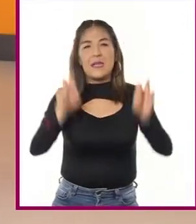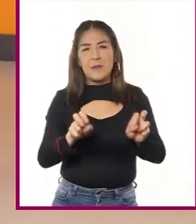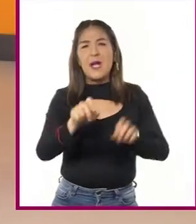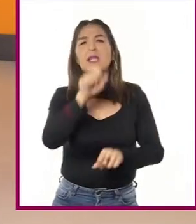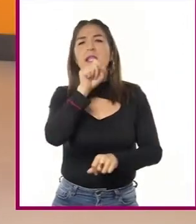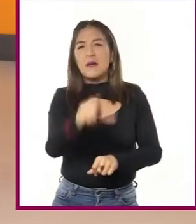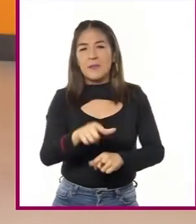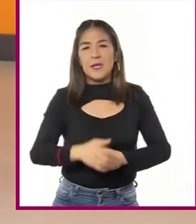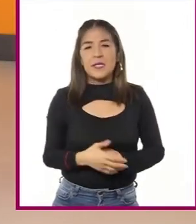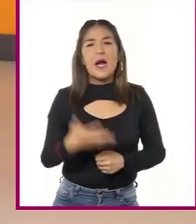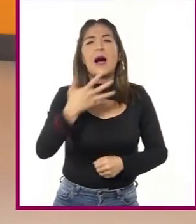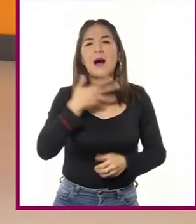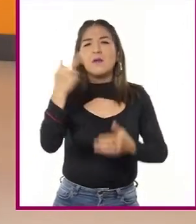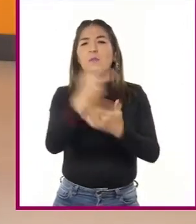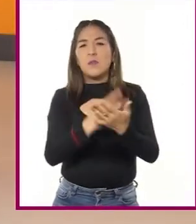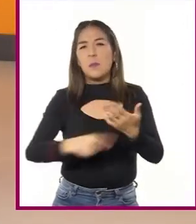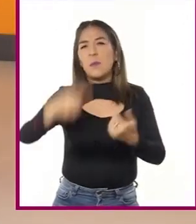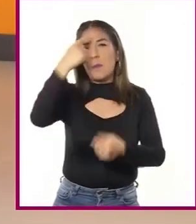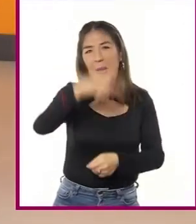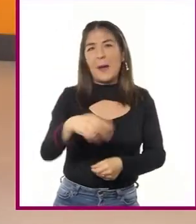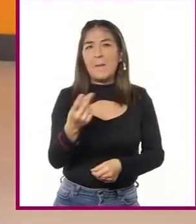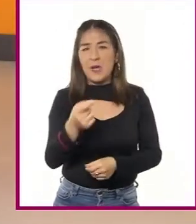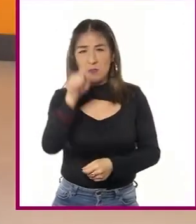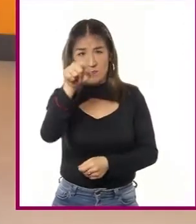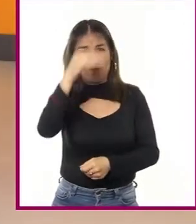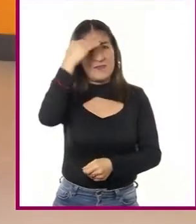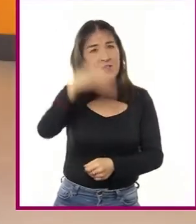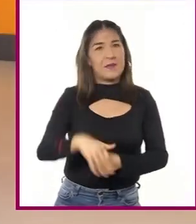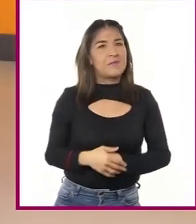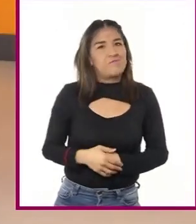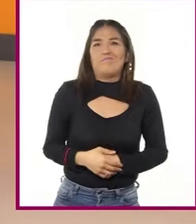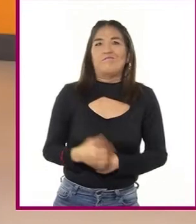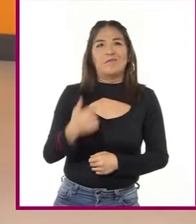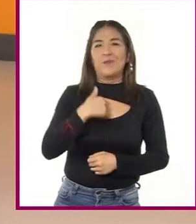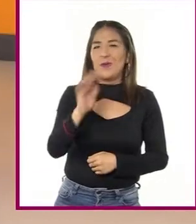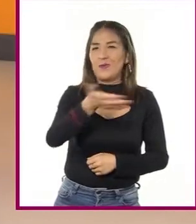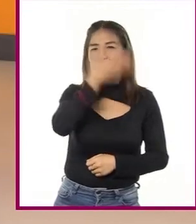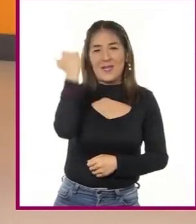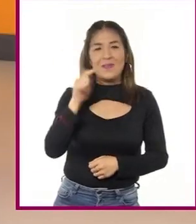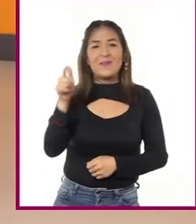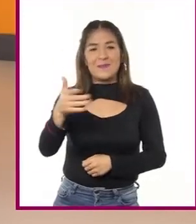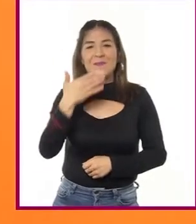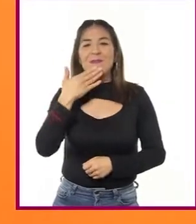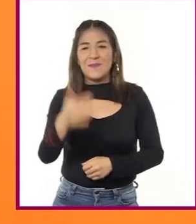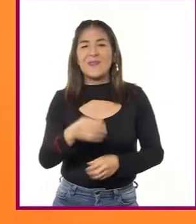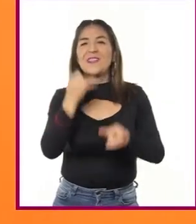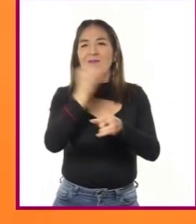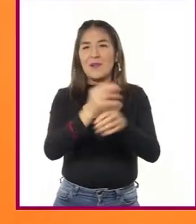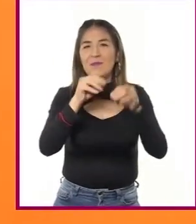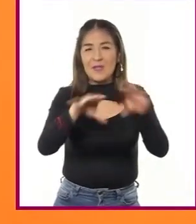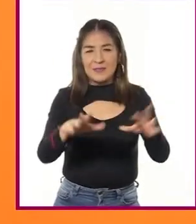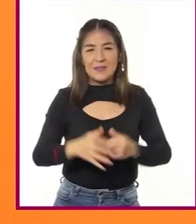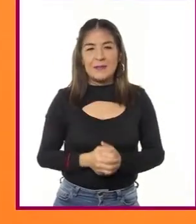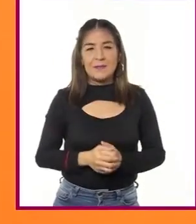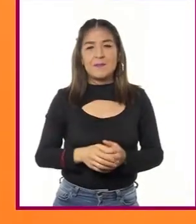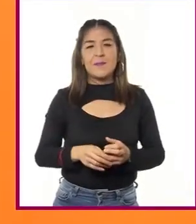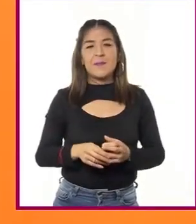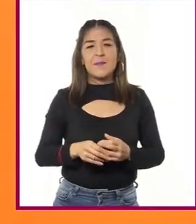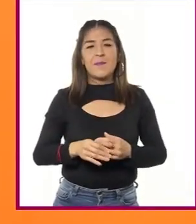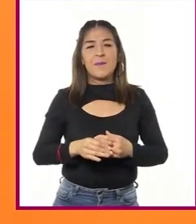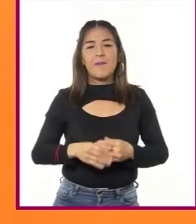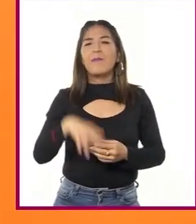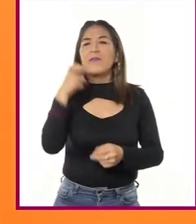hay programación para perros, ¿lo sabían? Yo no sabía eso. Excelente, Roberto. Para poder echar mano